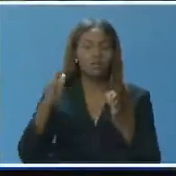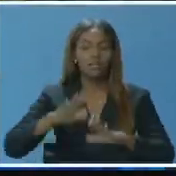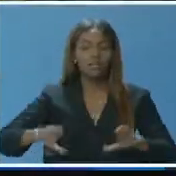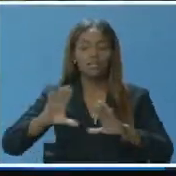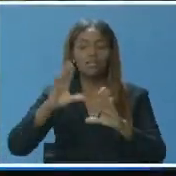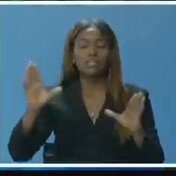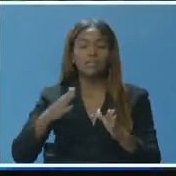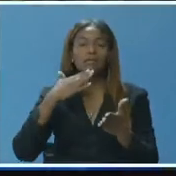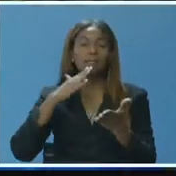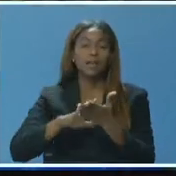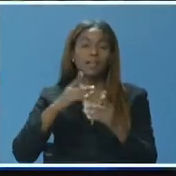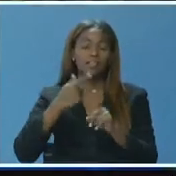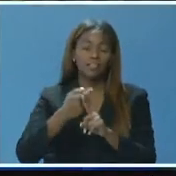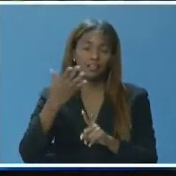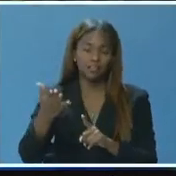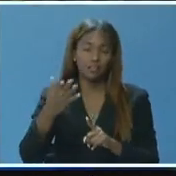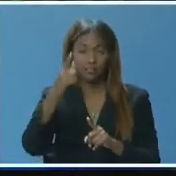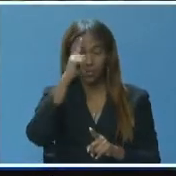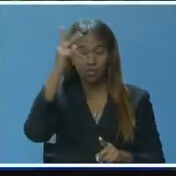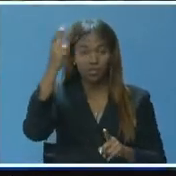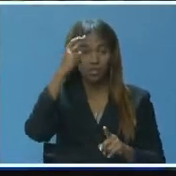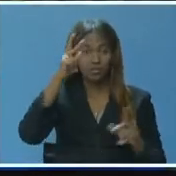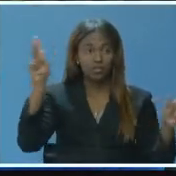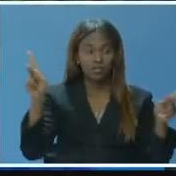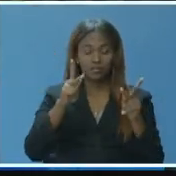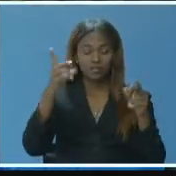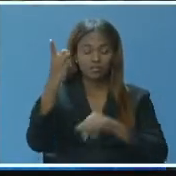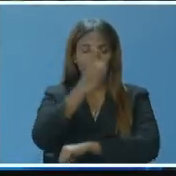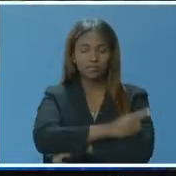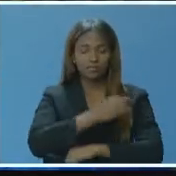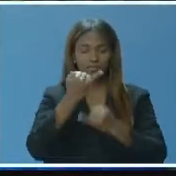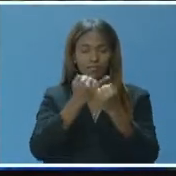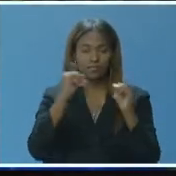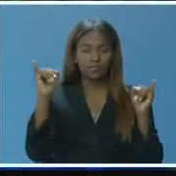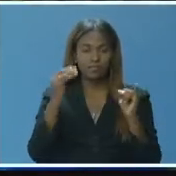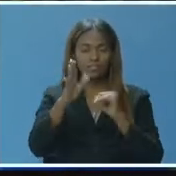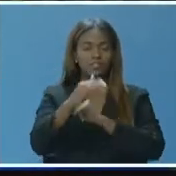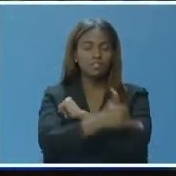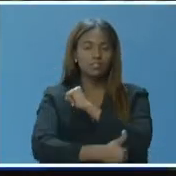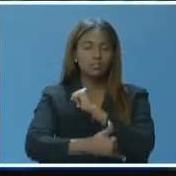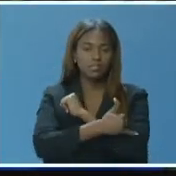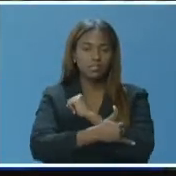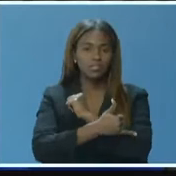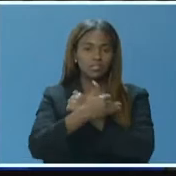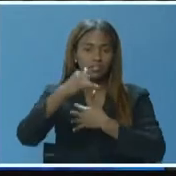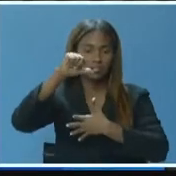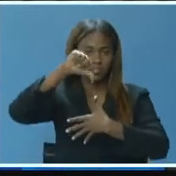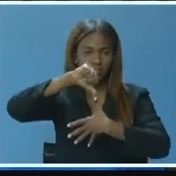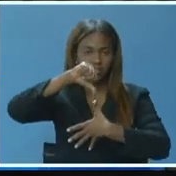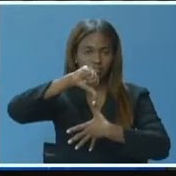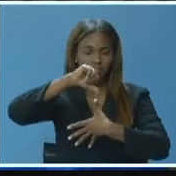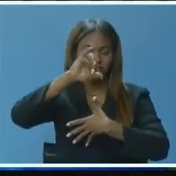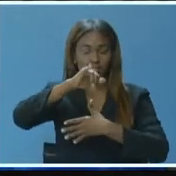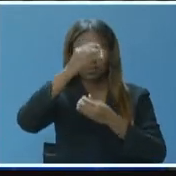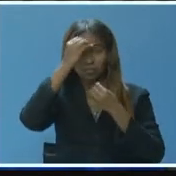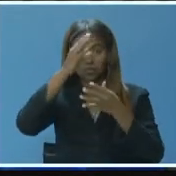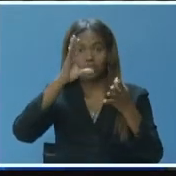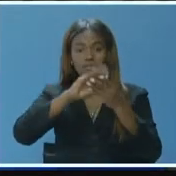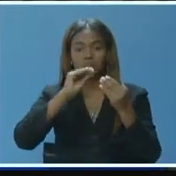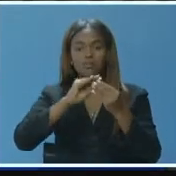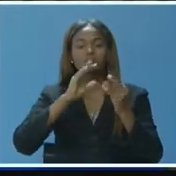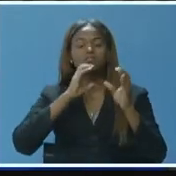Nicaragua. Con motivo de la celebración del Día de la Independencia del país centroamericano, Blinken emitió un